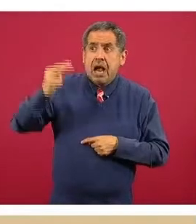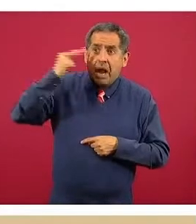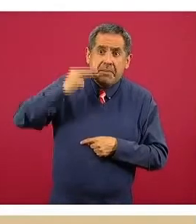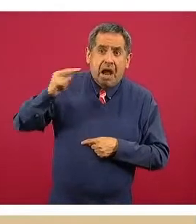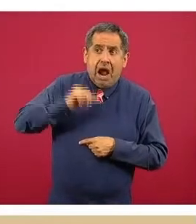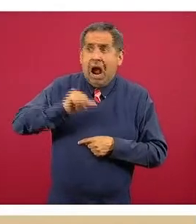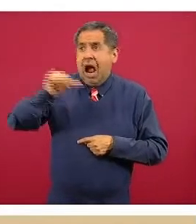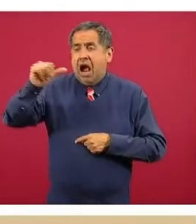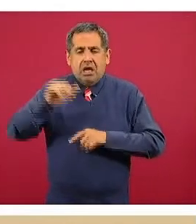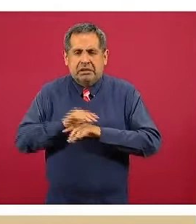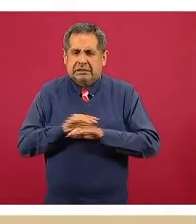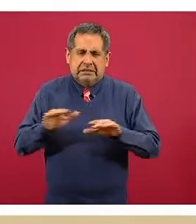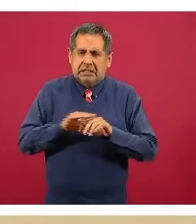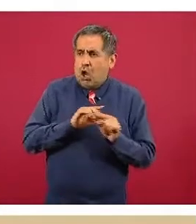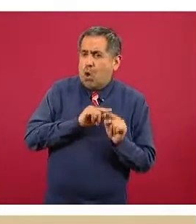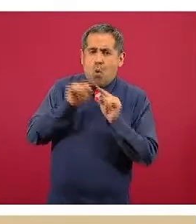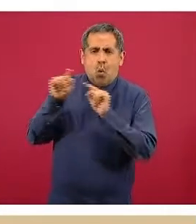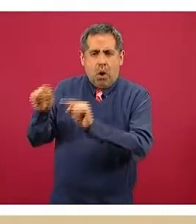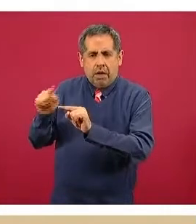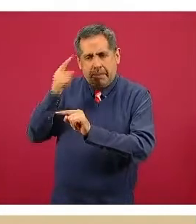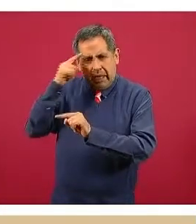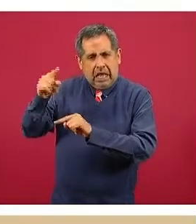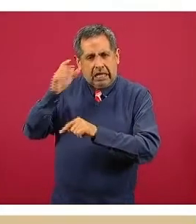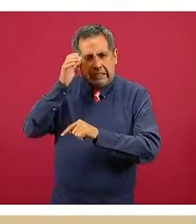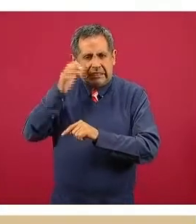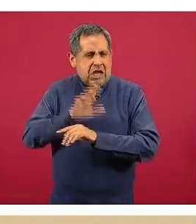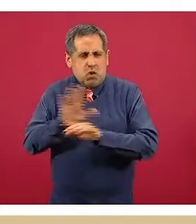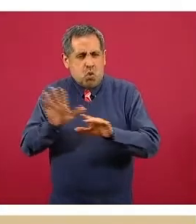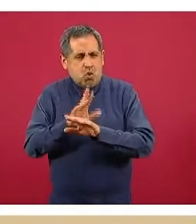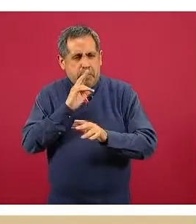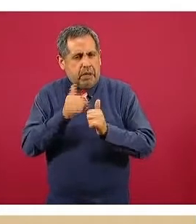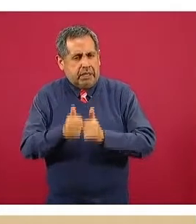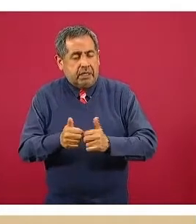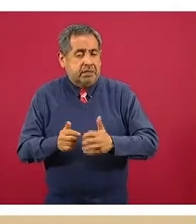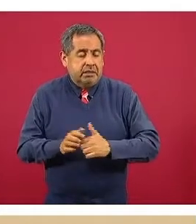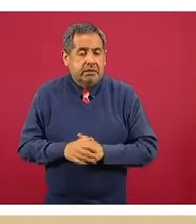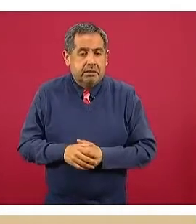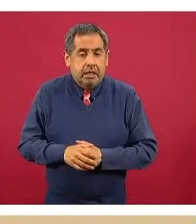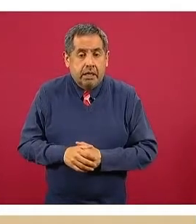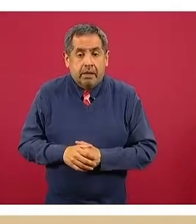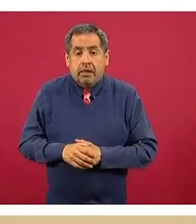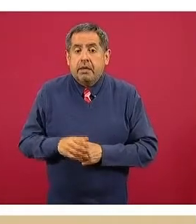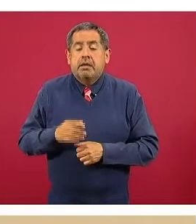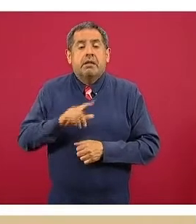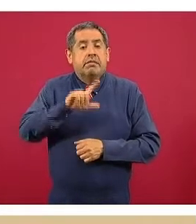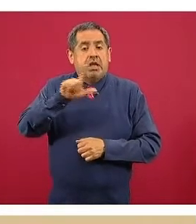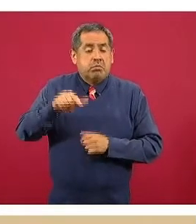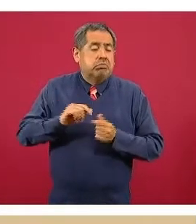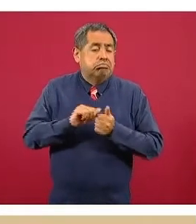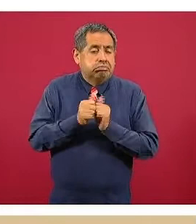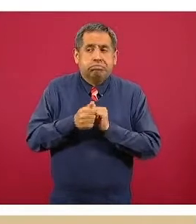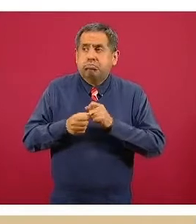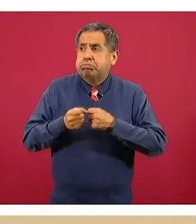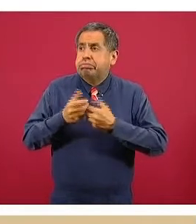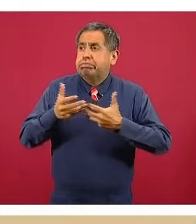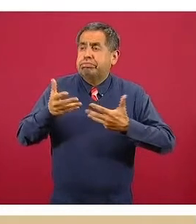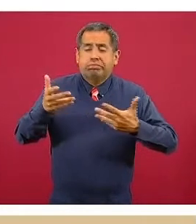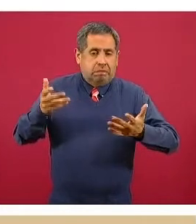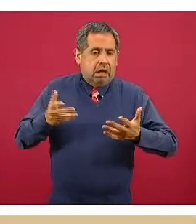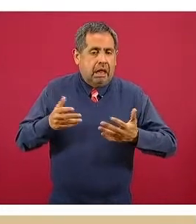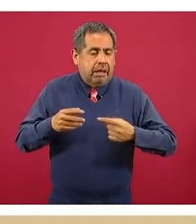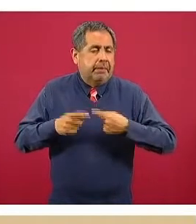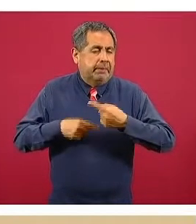realizar viajes a esta localidad en China. La pandemia fue evolucionando y en la medida que